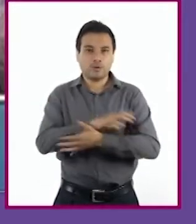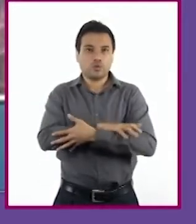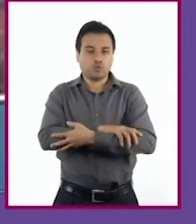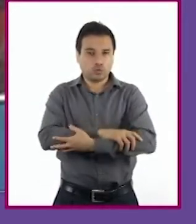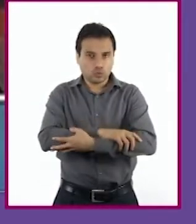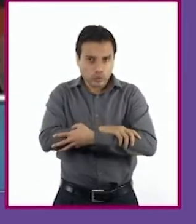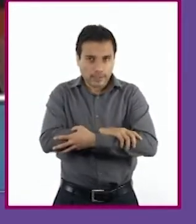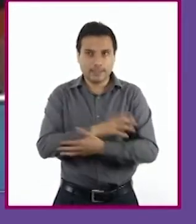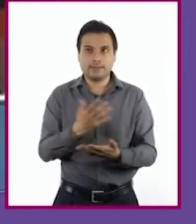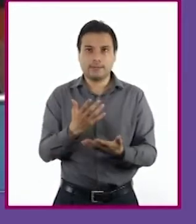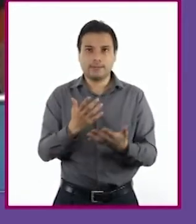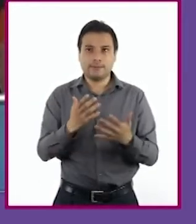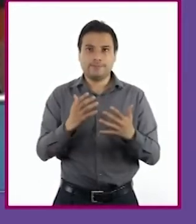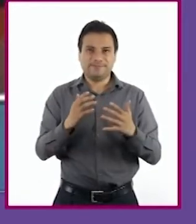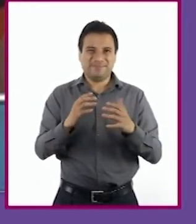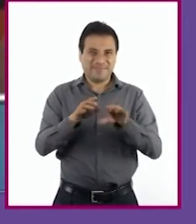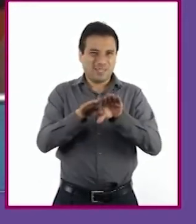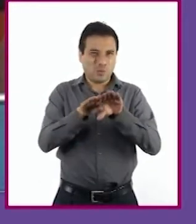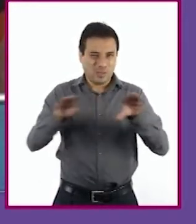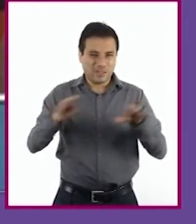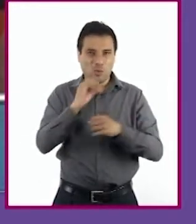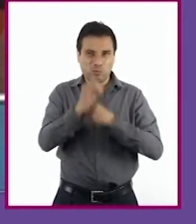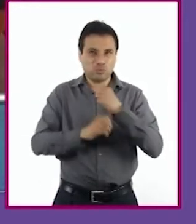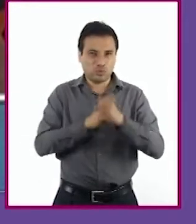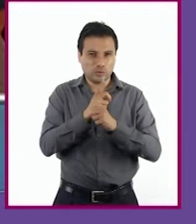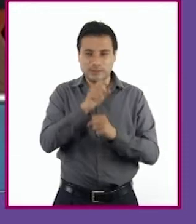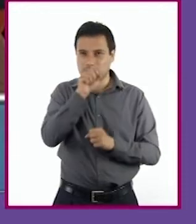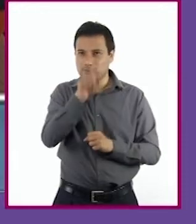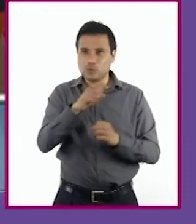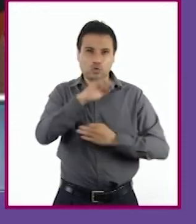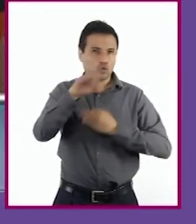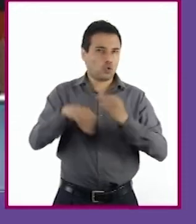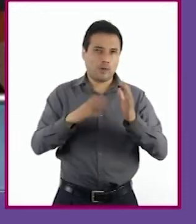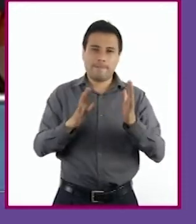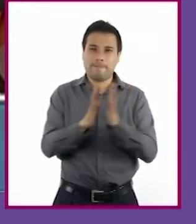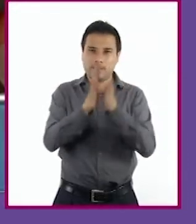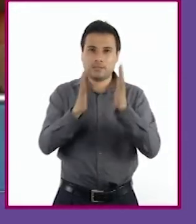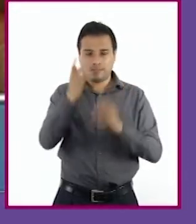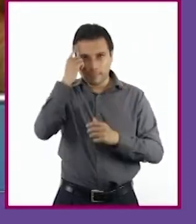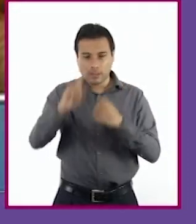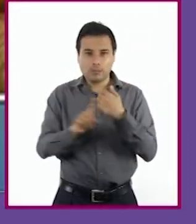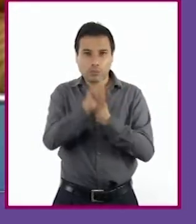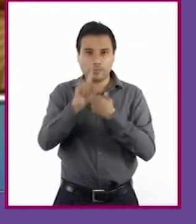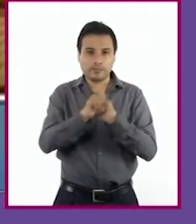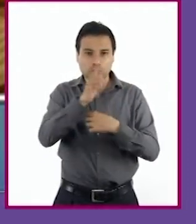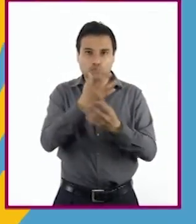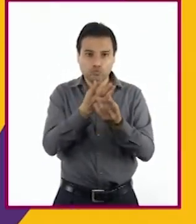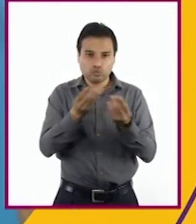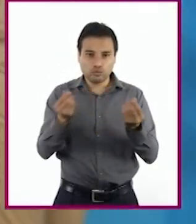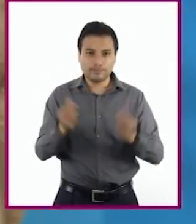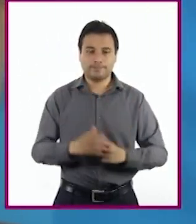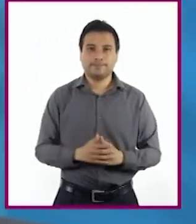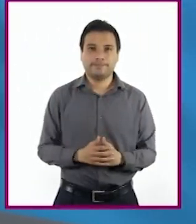solidaridad, la igualdad de oportunidades y la participación social en la solución de problemas.